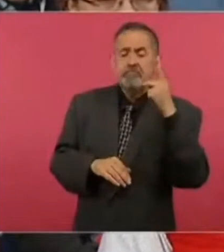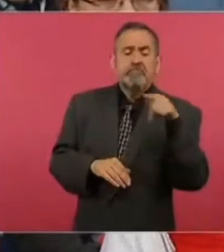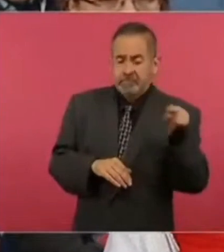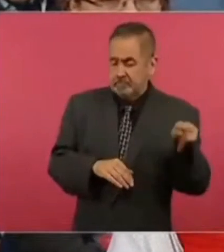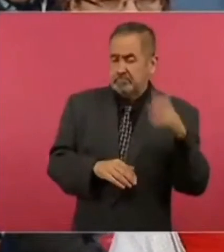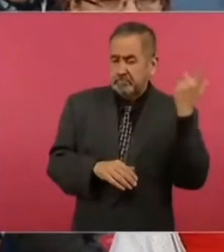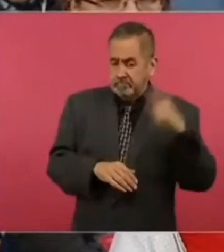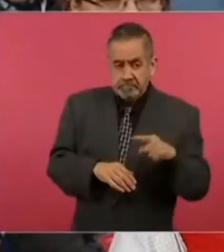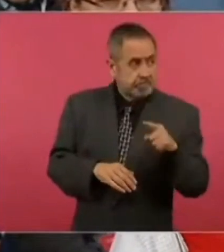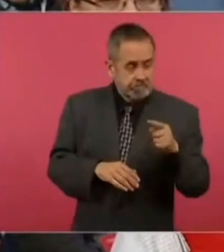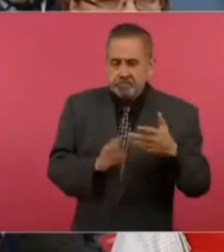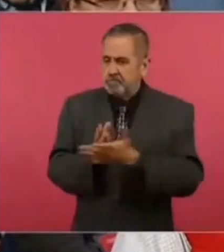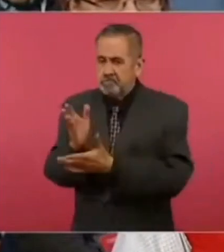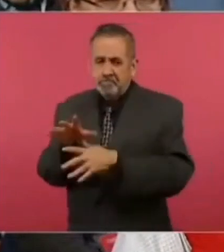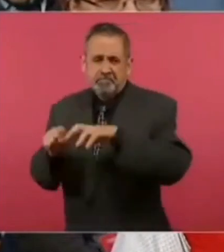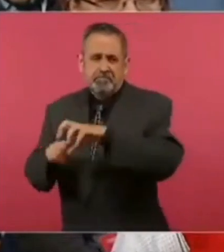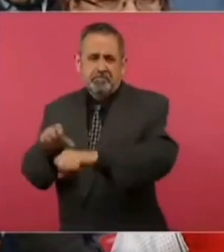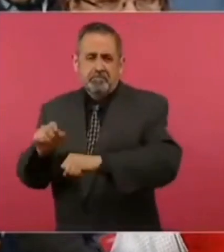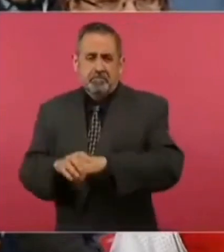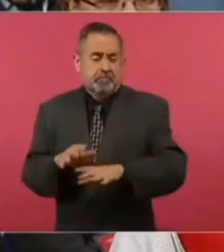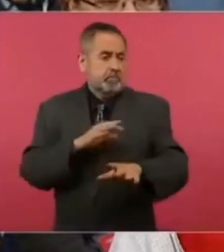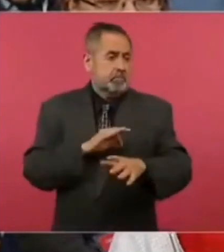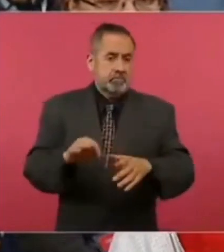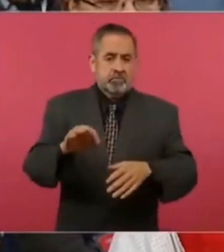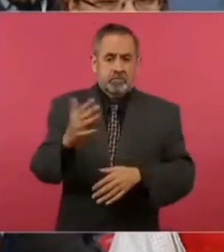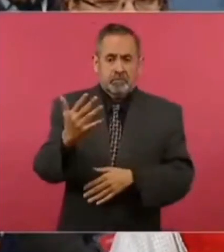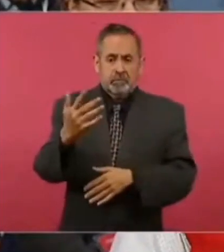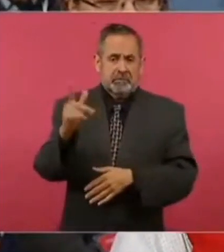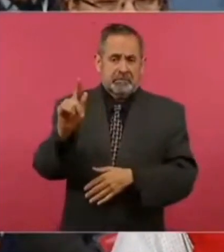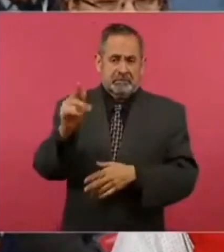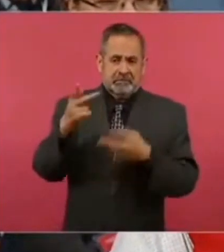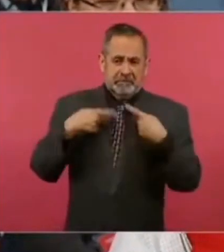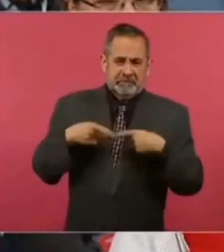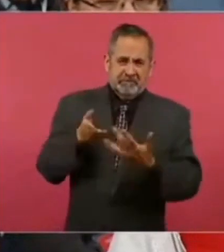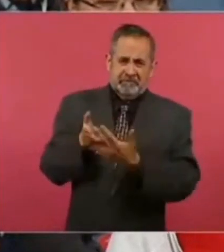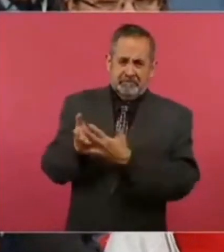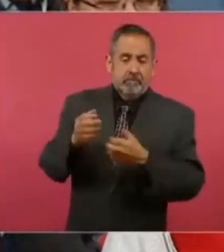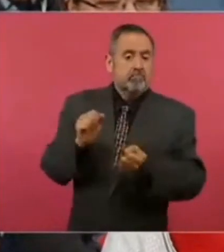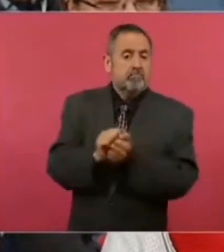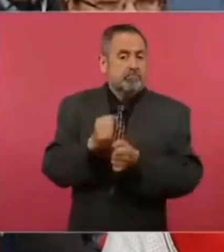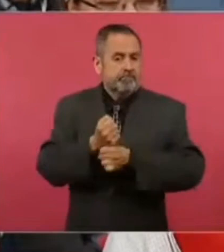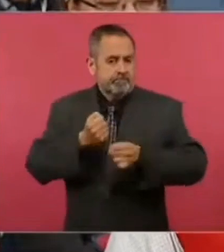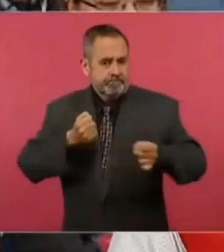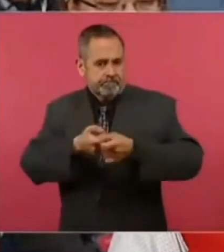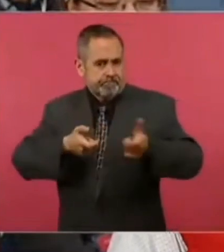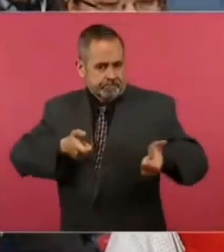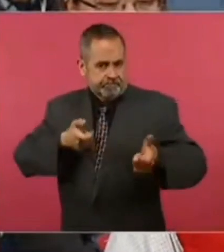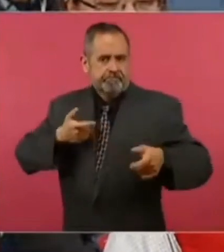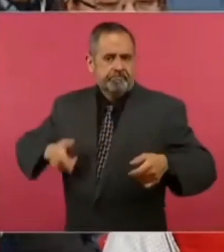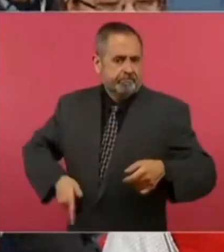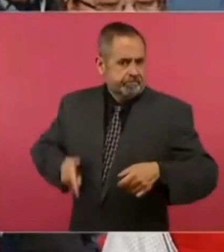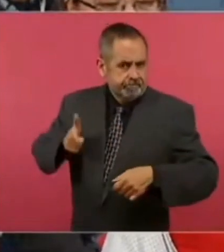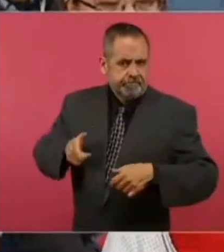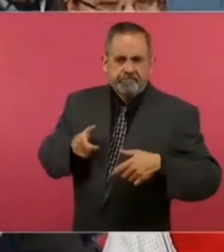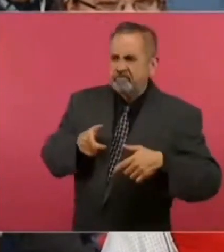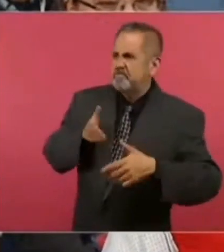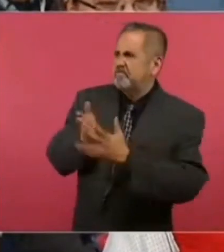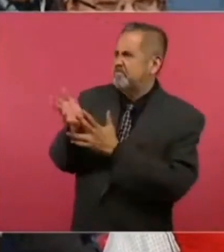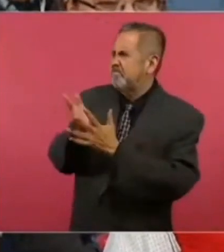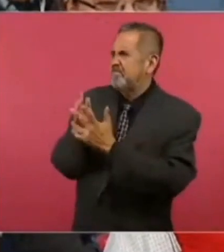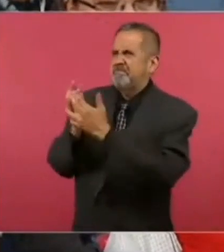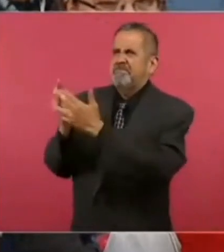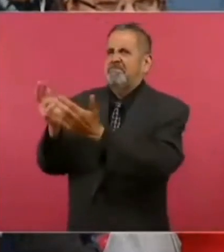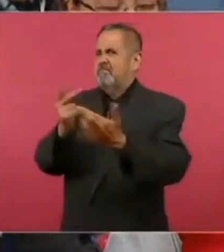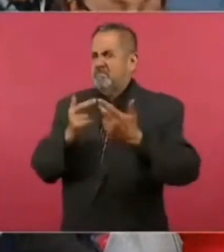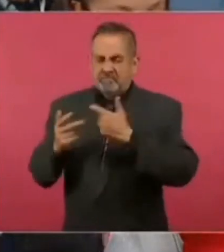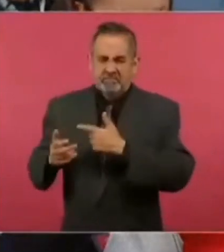estatal. Más de 50, 70 personas armadas, muchas de ellas, y que